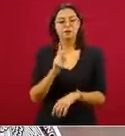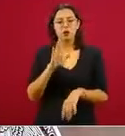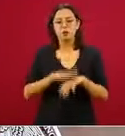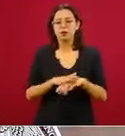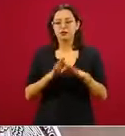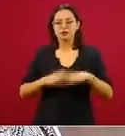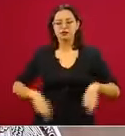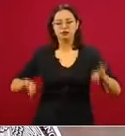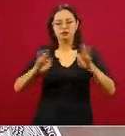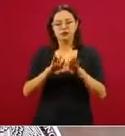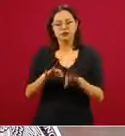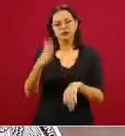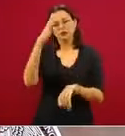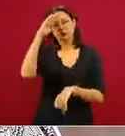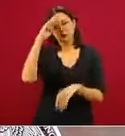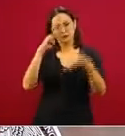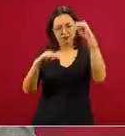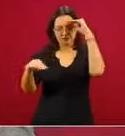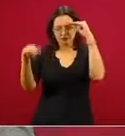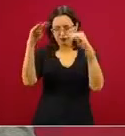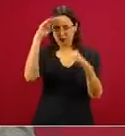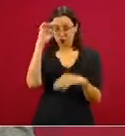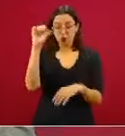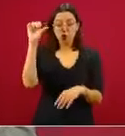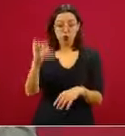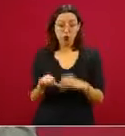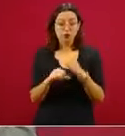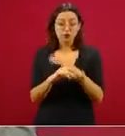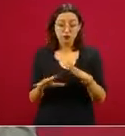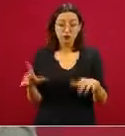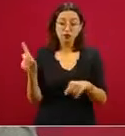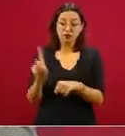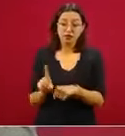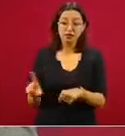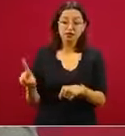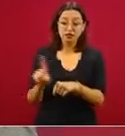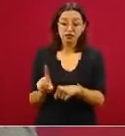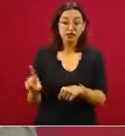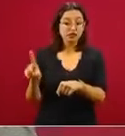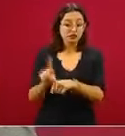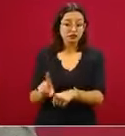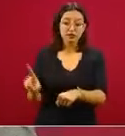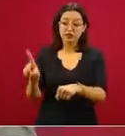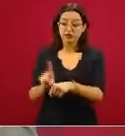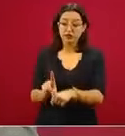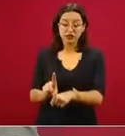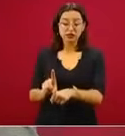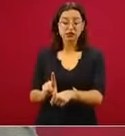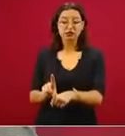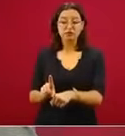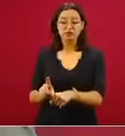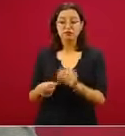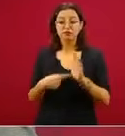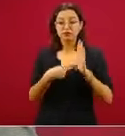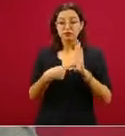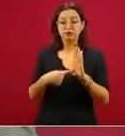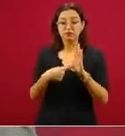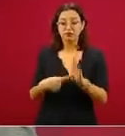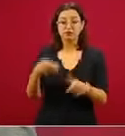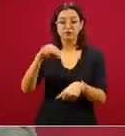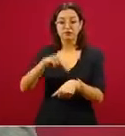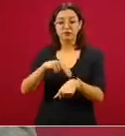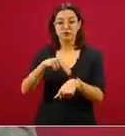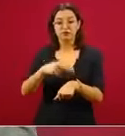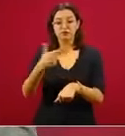en esta reflexión del informe que todos los días, día tras día, presenta el doctor